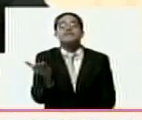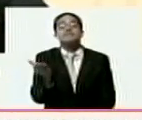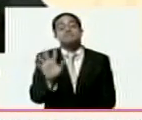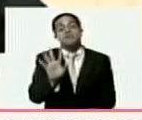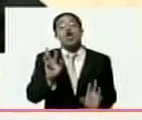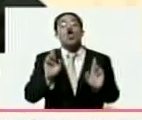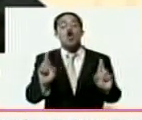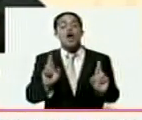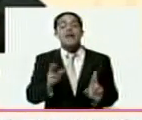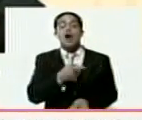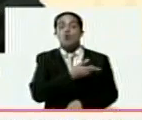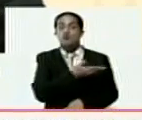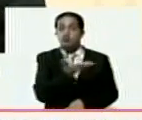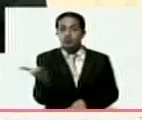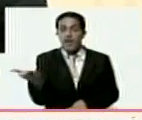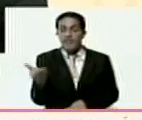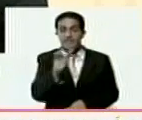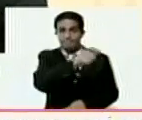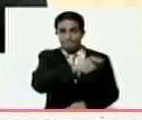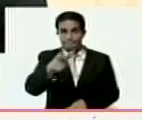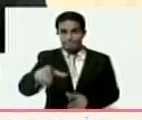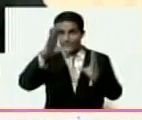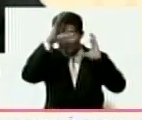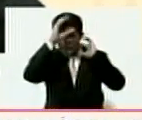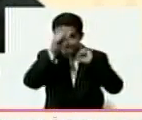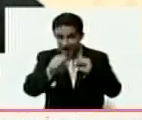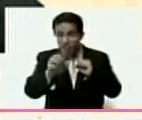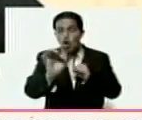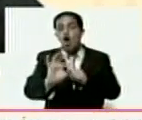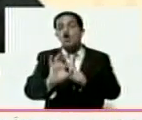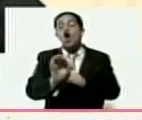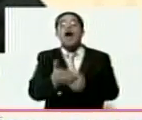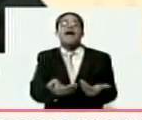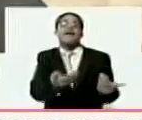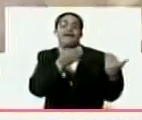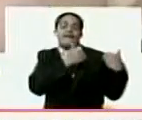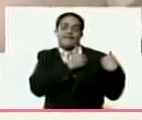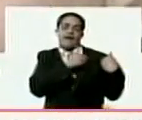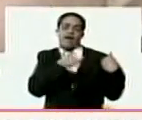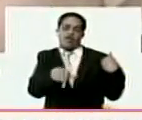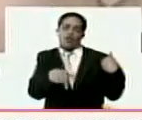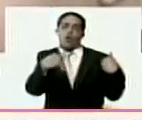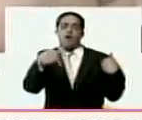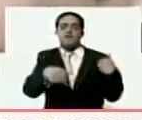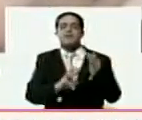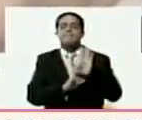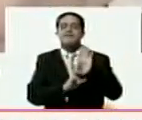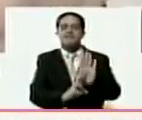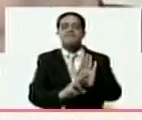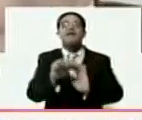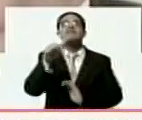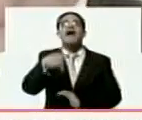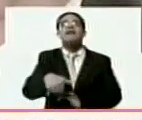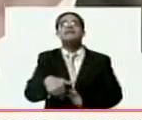ustedes, embajadores, embajadoras, encargados y encargadas de negocios, representantes del cuerpo